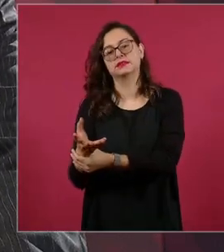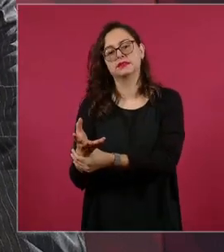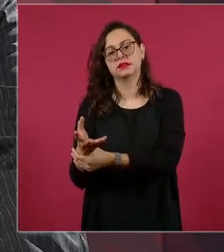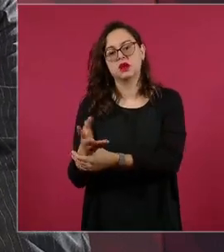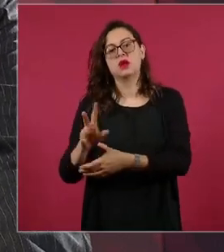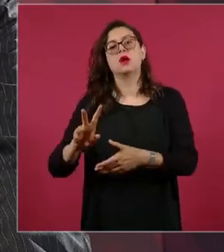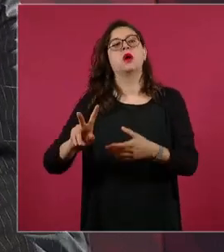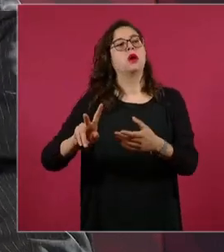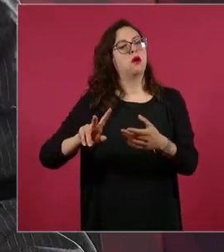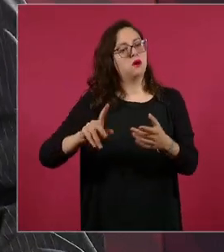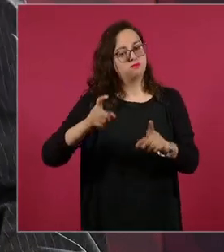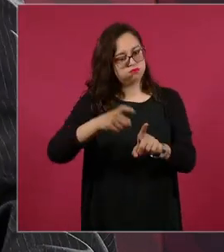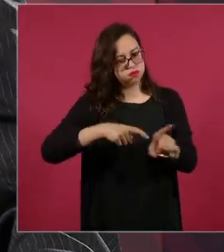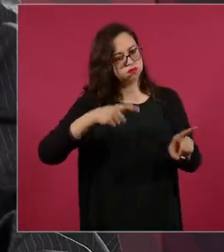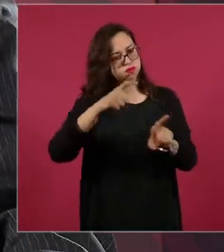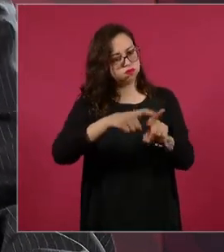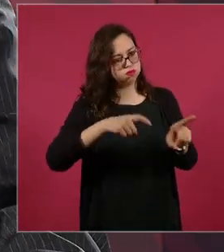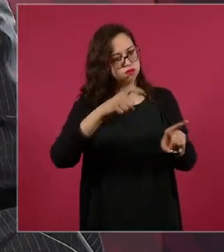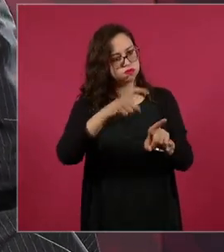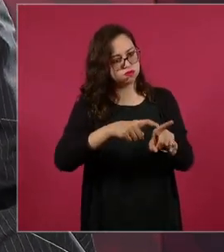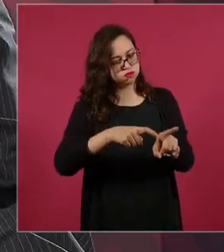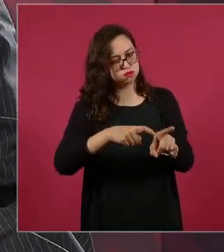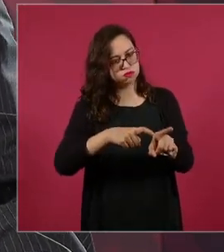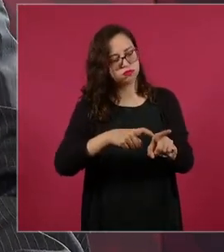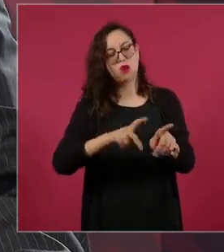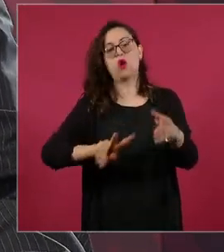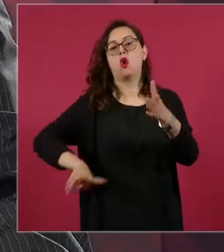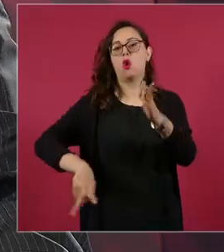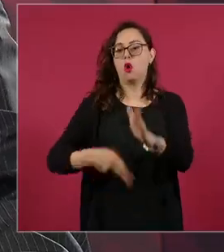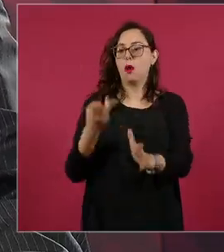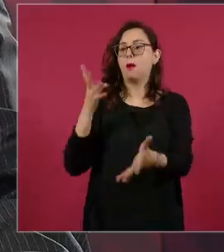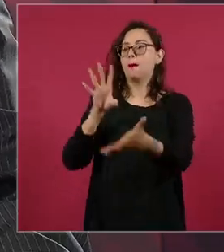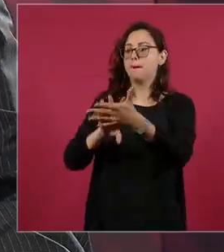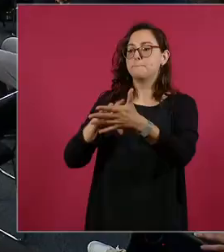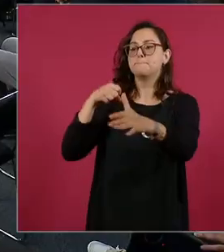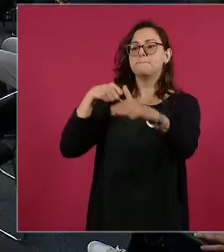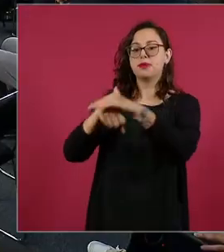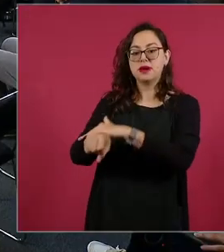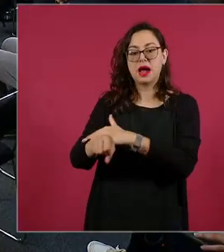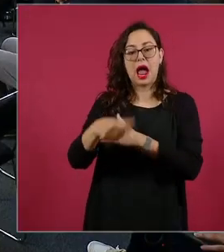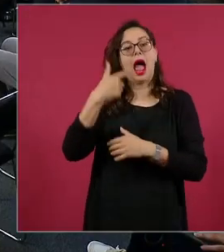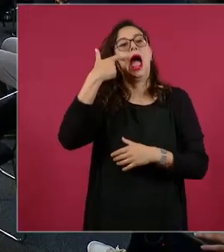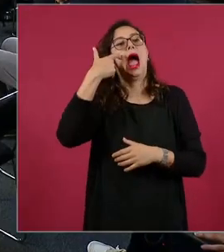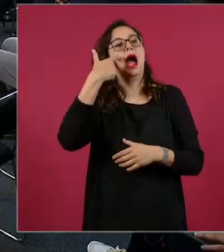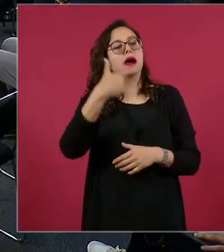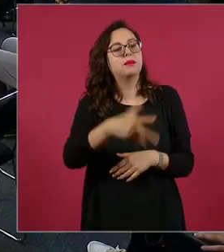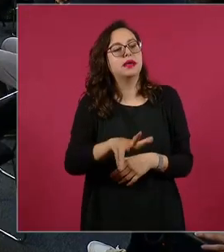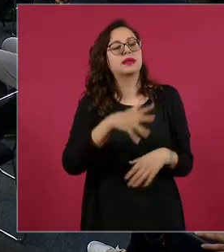va a seguir con lo mismo lo vuelves a meter y le dice a ver quién se cansa primero